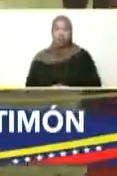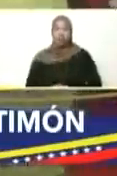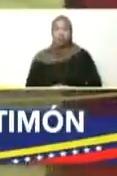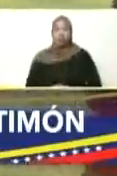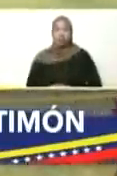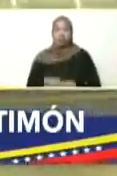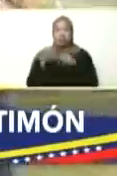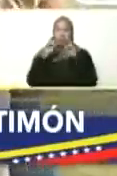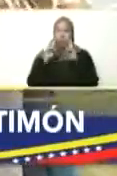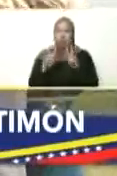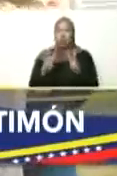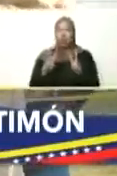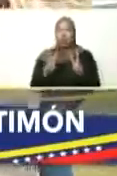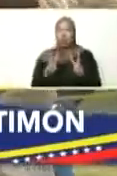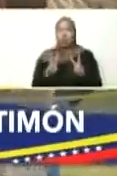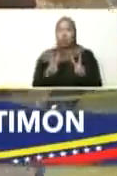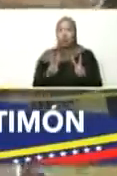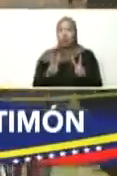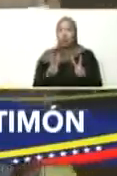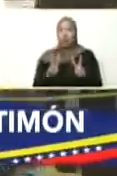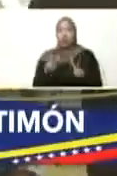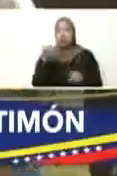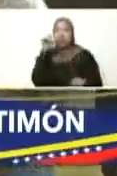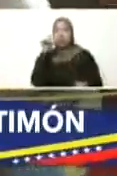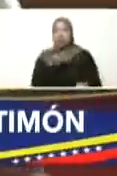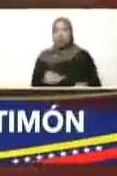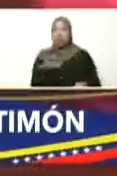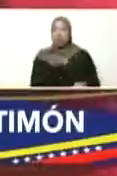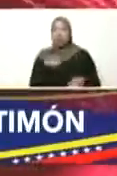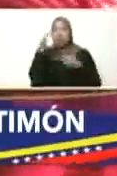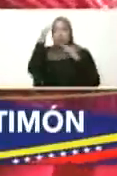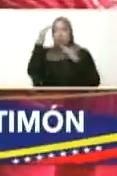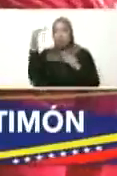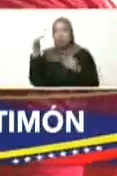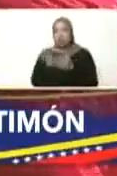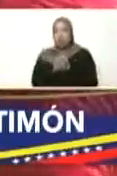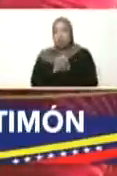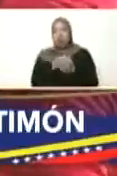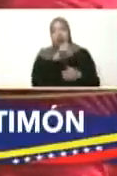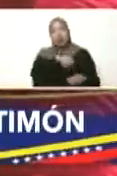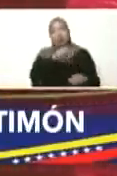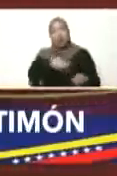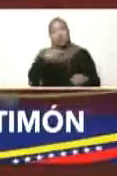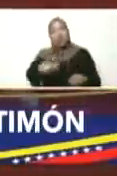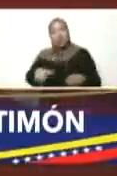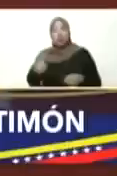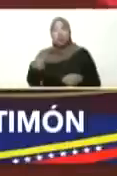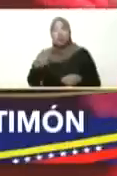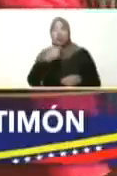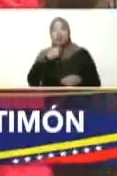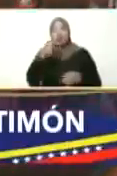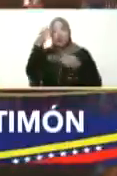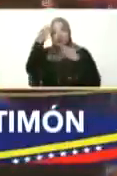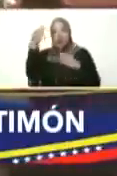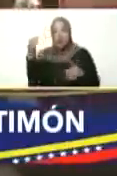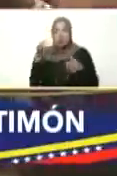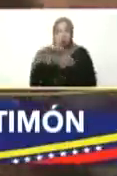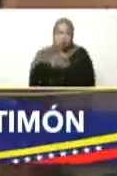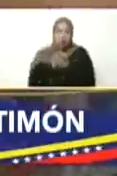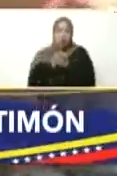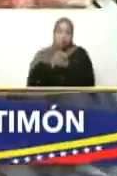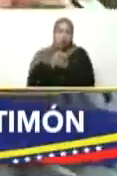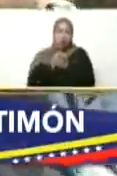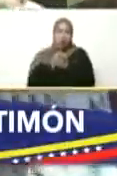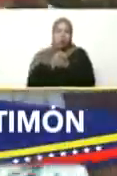ver, Silita. Aquí estamos, pues, Ángel, mi saludo. Y a toda la comuna del Maizal, saludo solidario